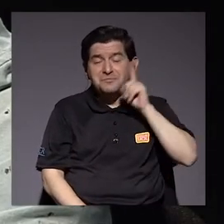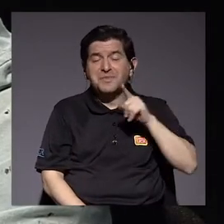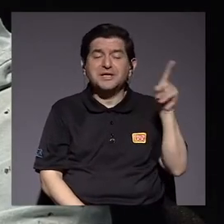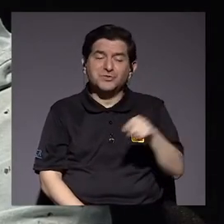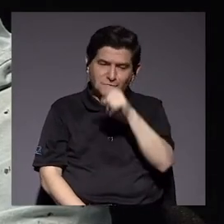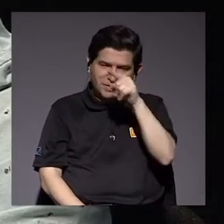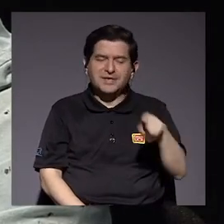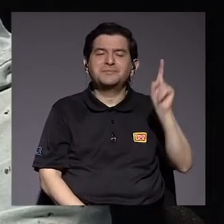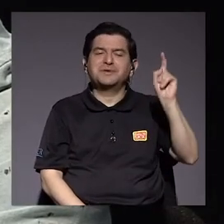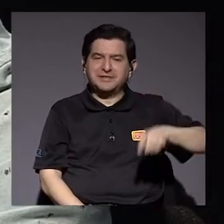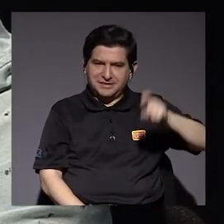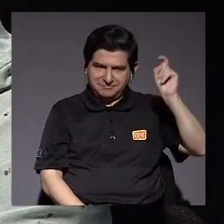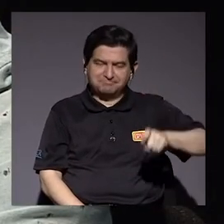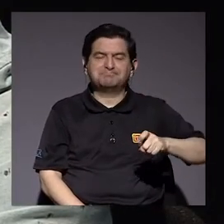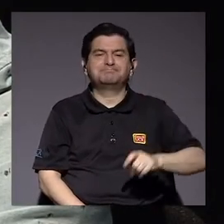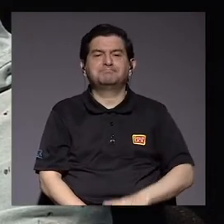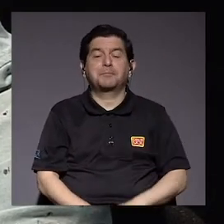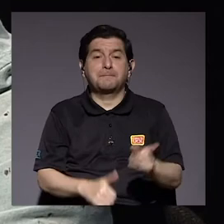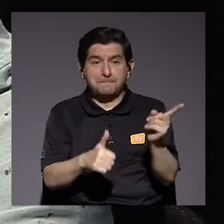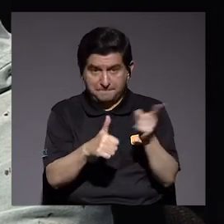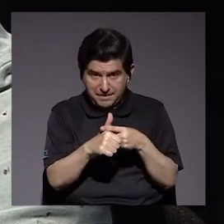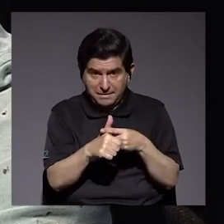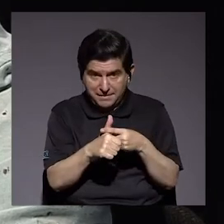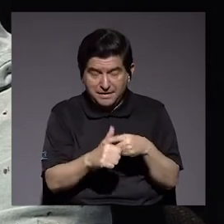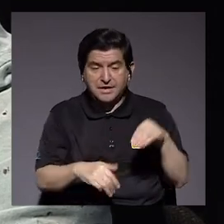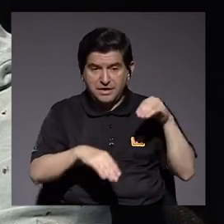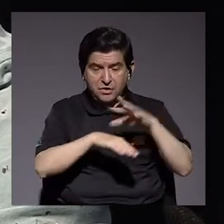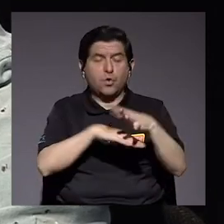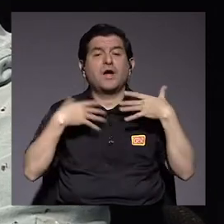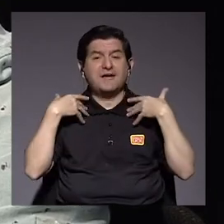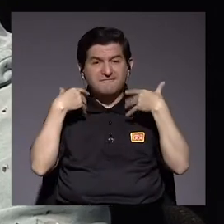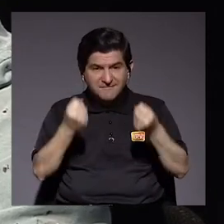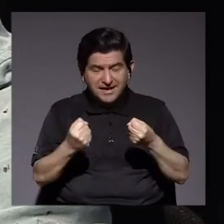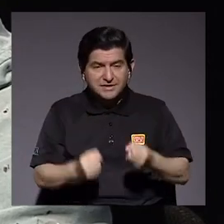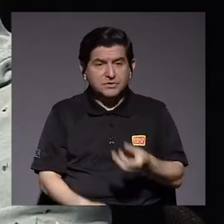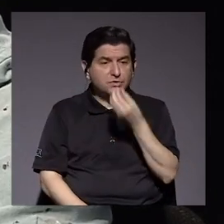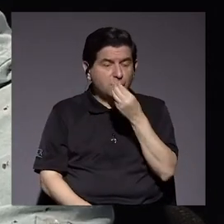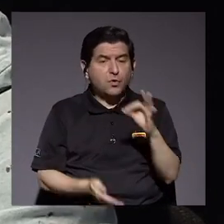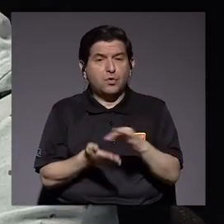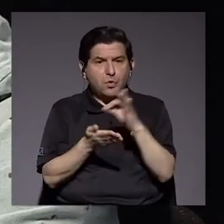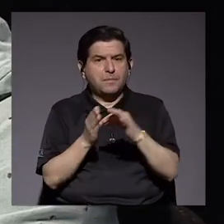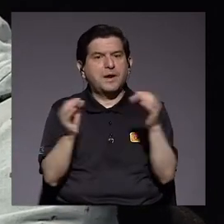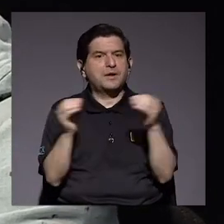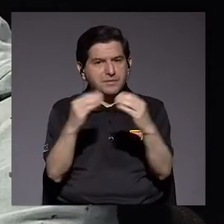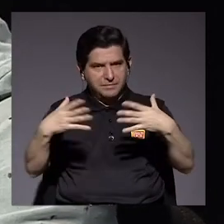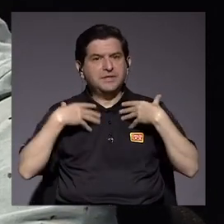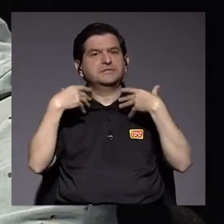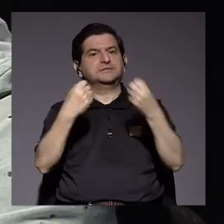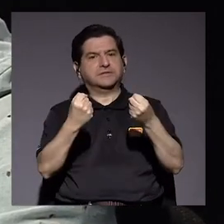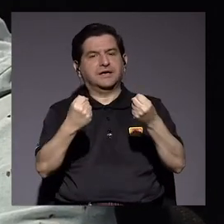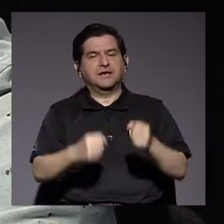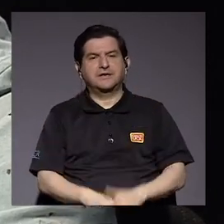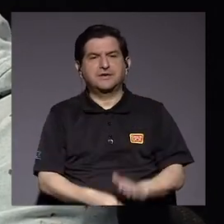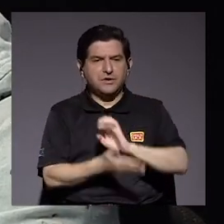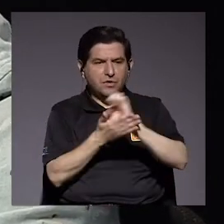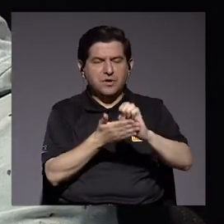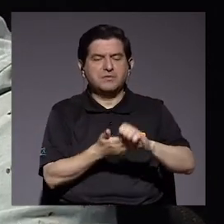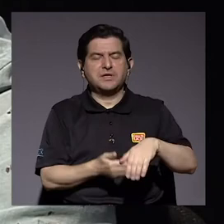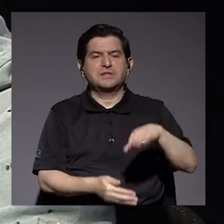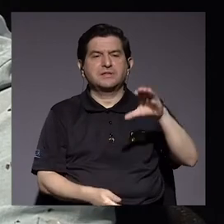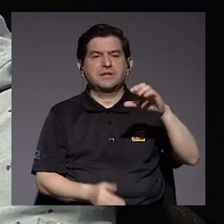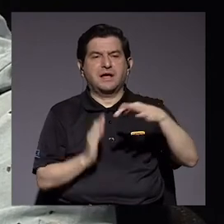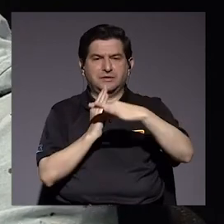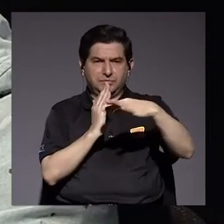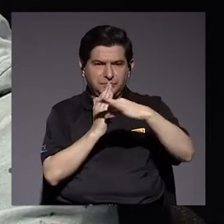mito que hay que derribar. Primero por efectos de salud, porque comer frijoles es lo más saludable que hay. Previene